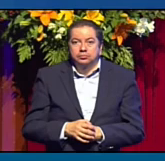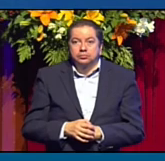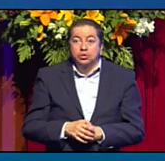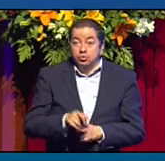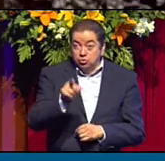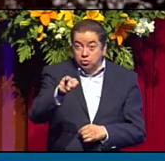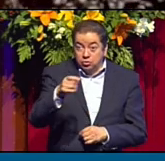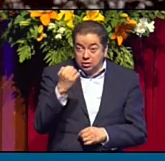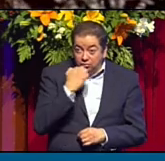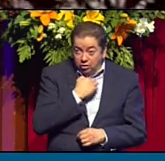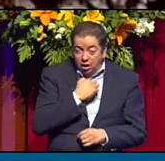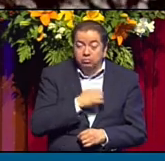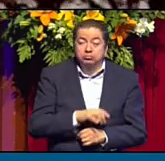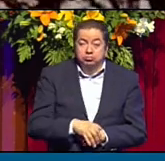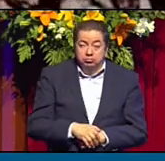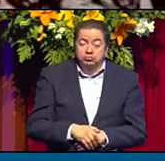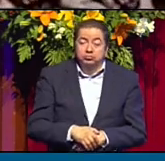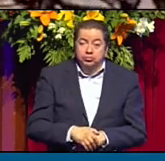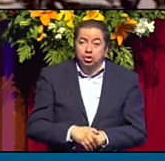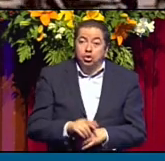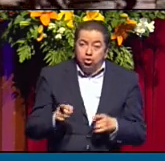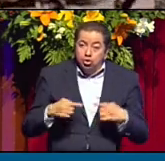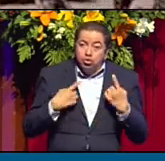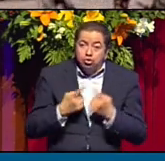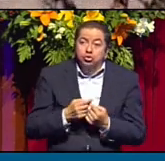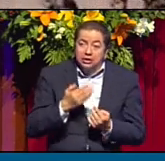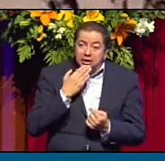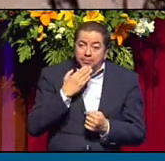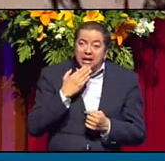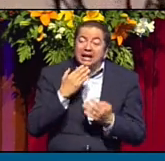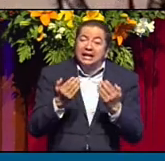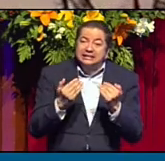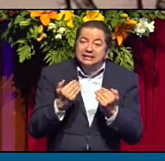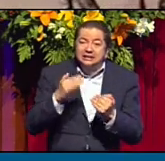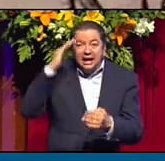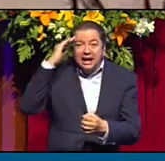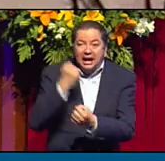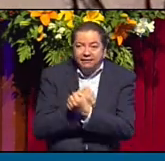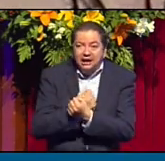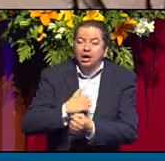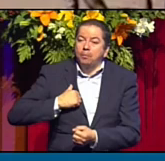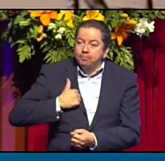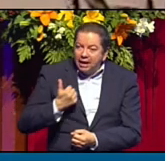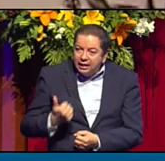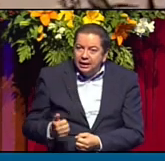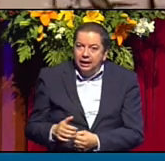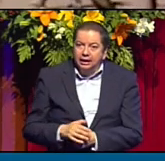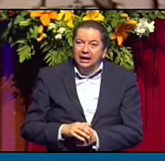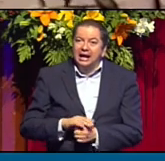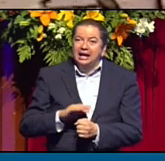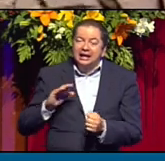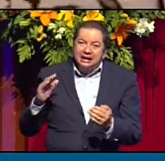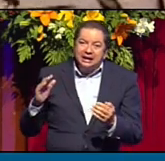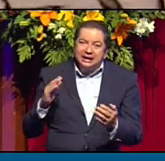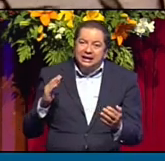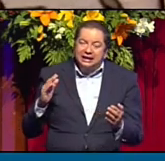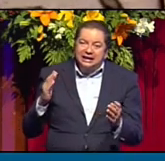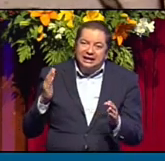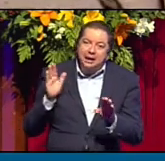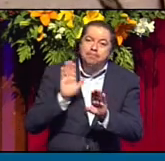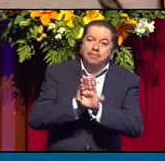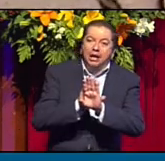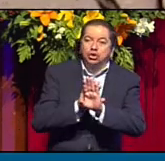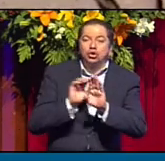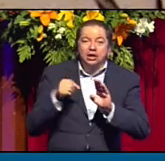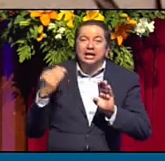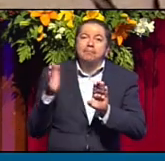está equivocado usted. Nosotros también necesitamos carabineros, también necesitamos PDI, también necesitamos respaldo. Nuestras policías no